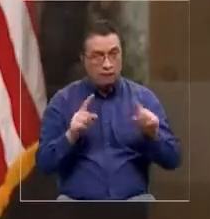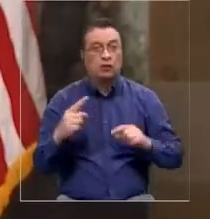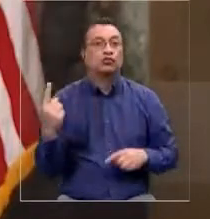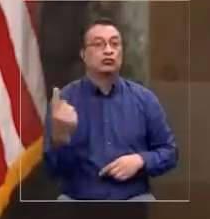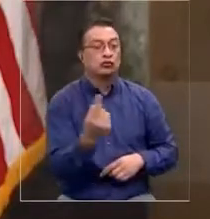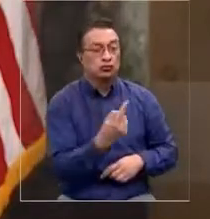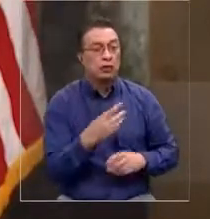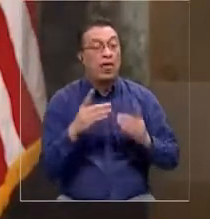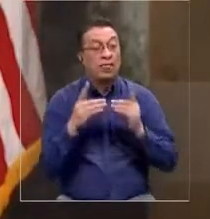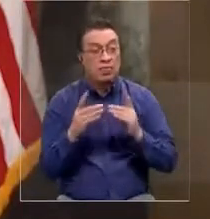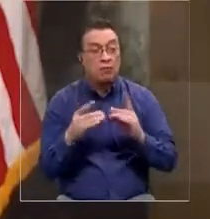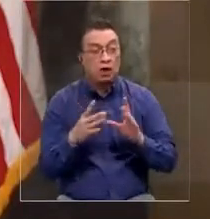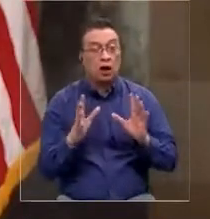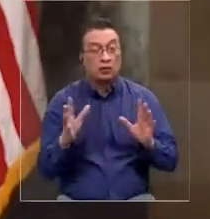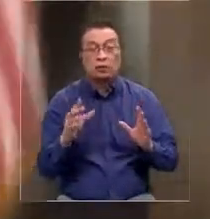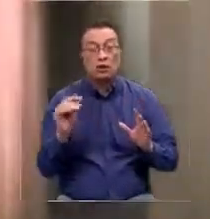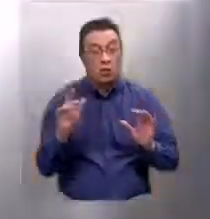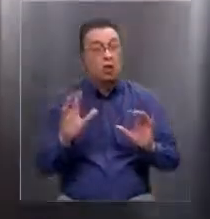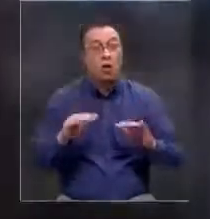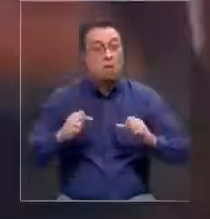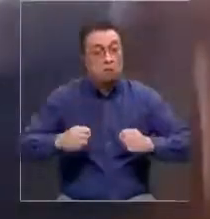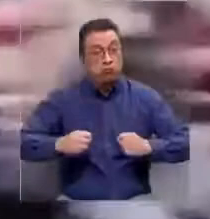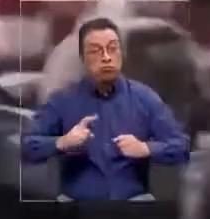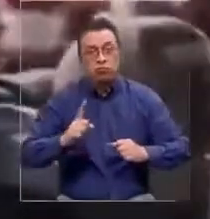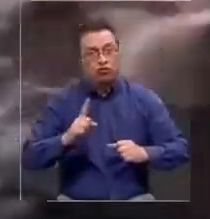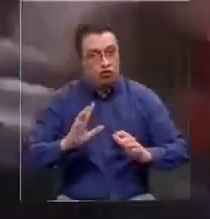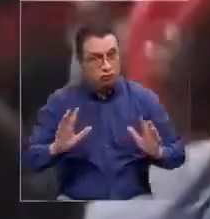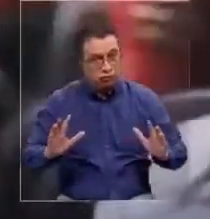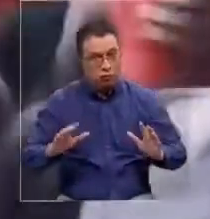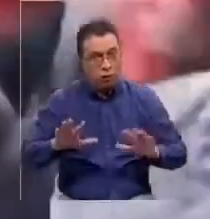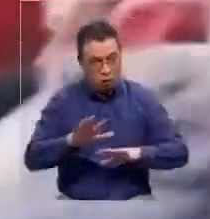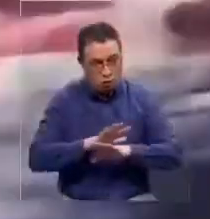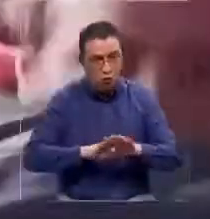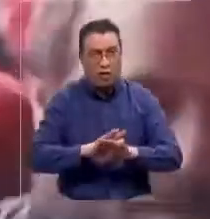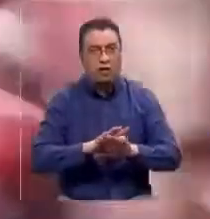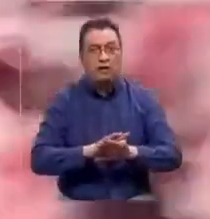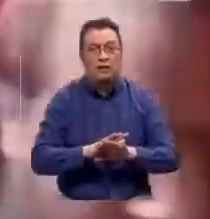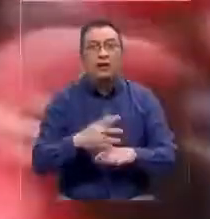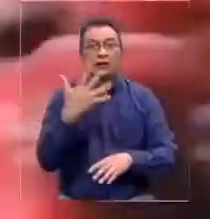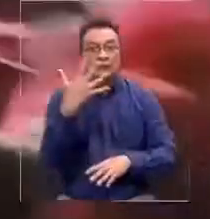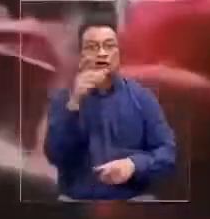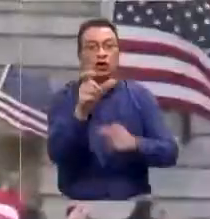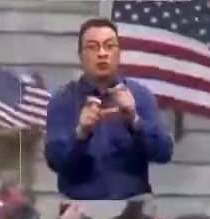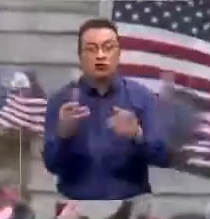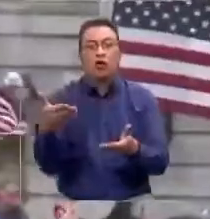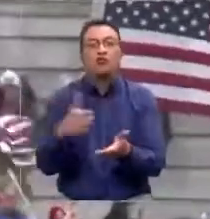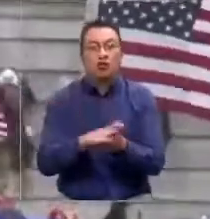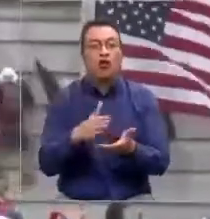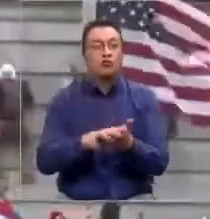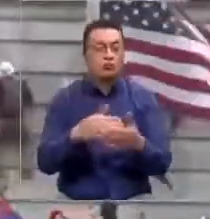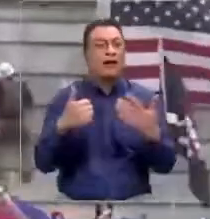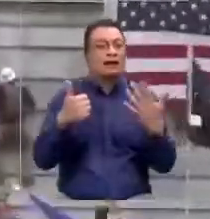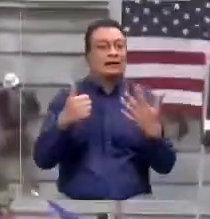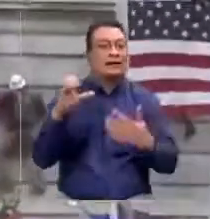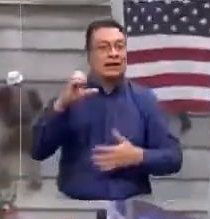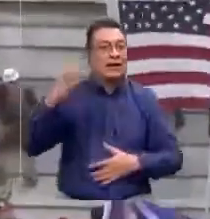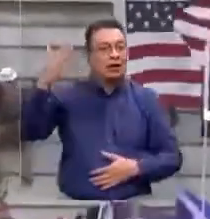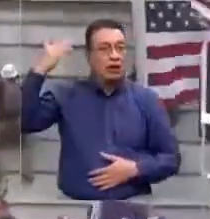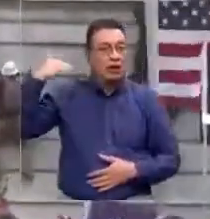la democracia simplemente no se mantendrá. Cinco personas murieron en ese fatídico 6 de